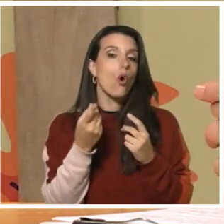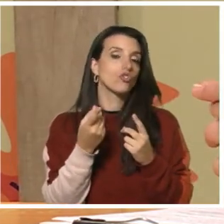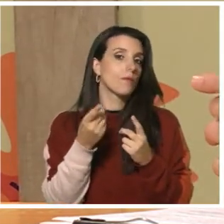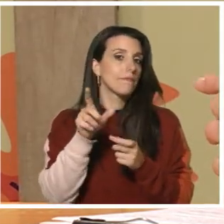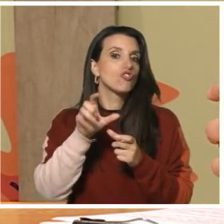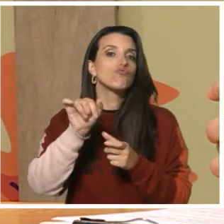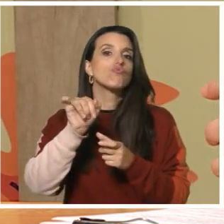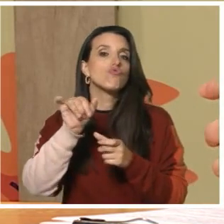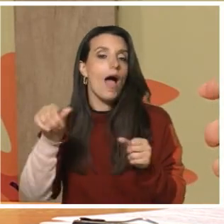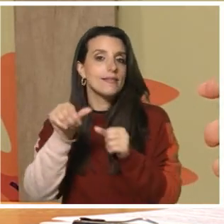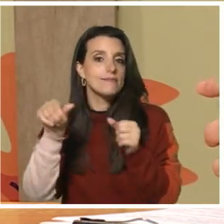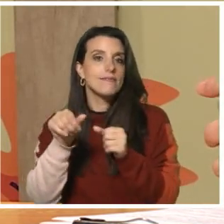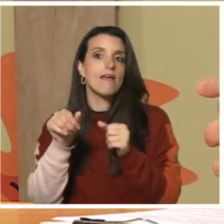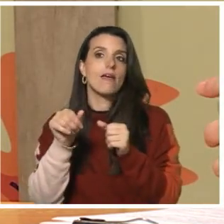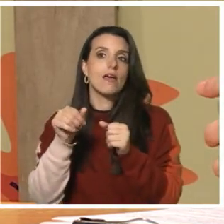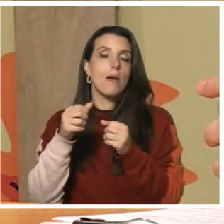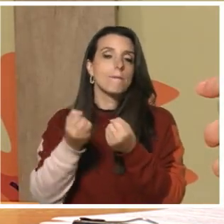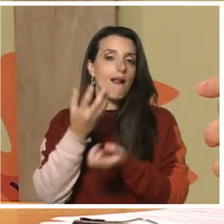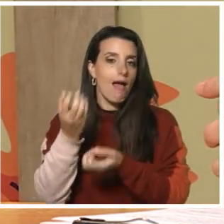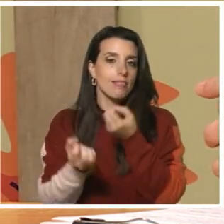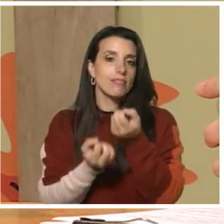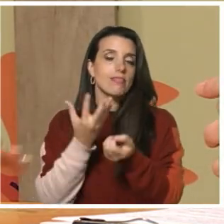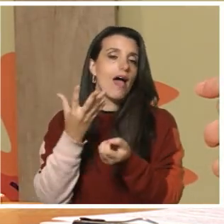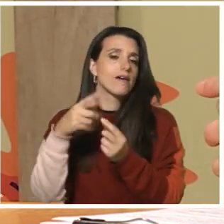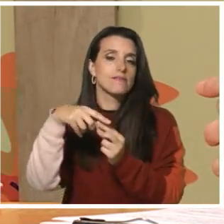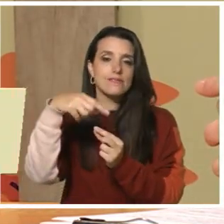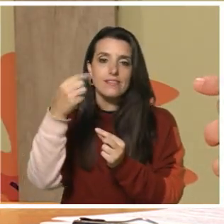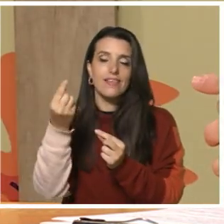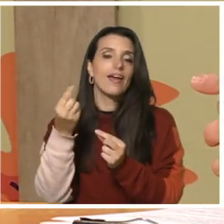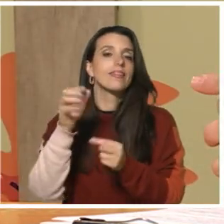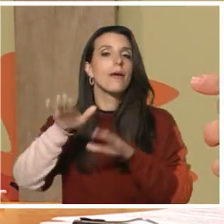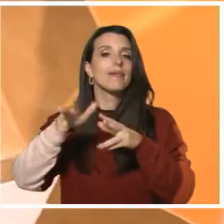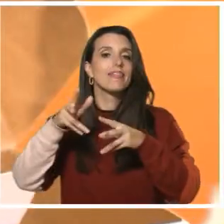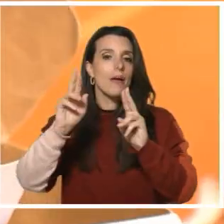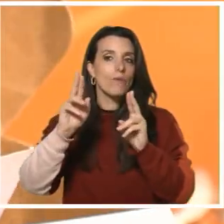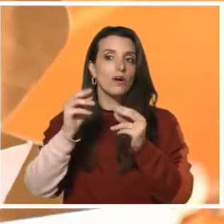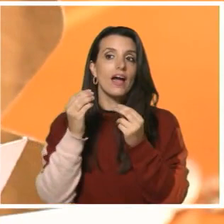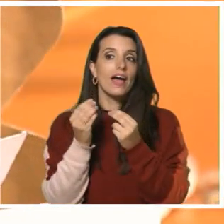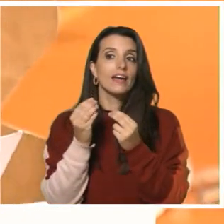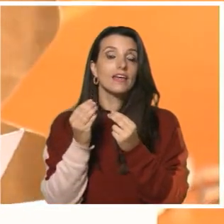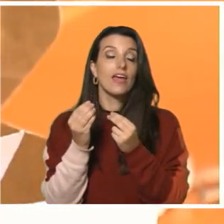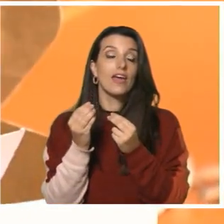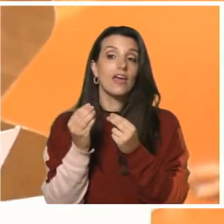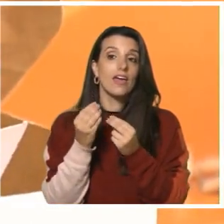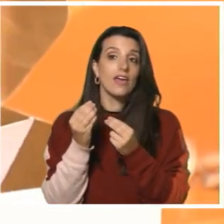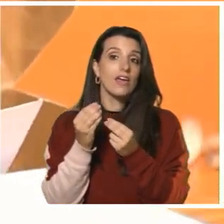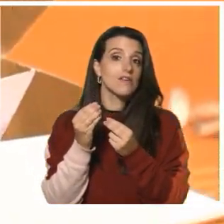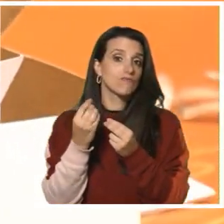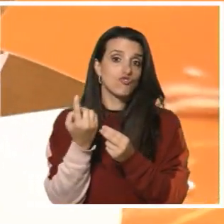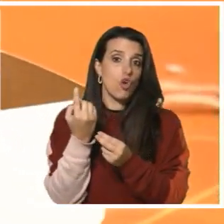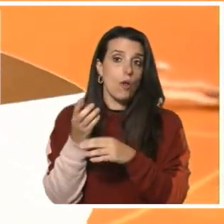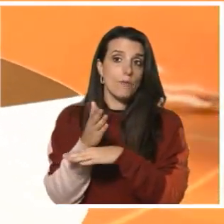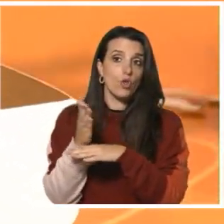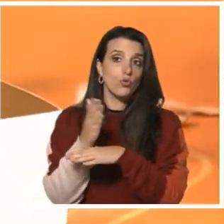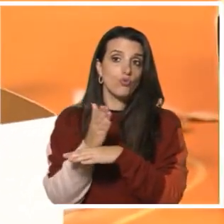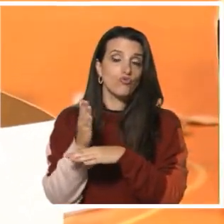que aparte tiene plantas, hortalizas de estación, que no es un monocultivo, que le da a